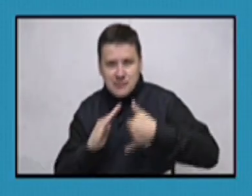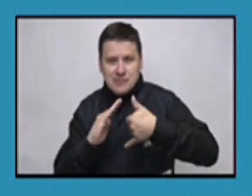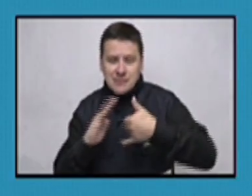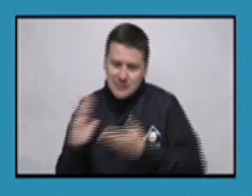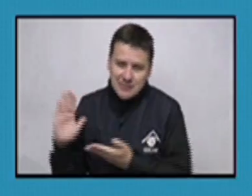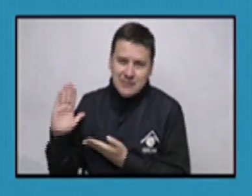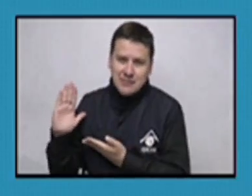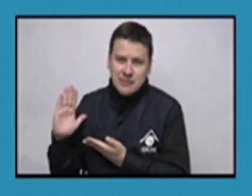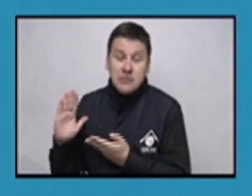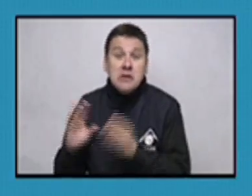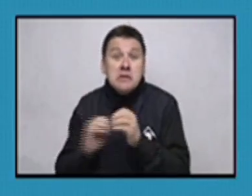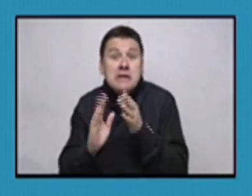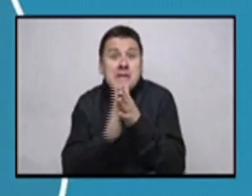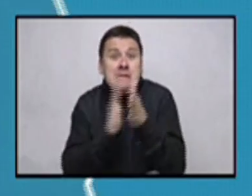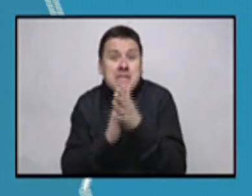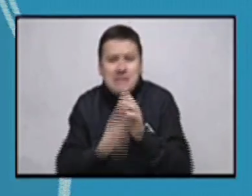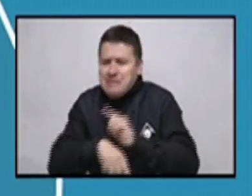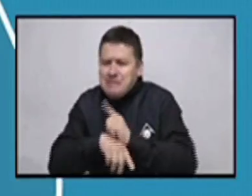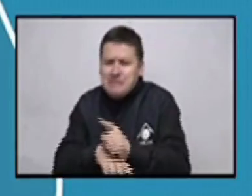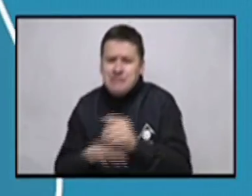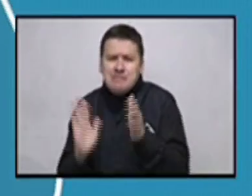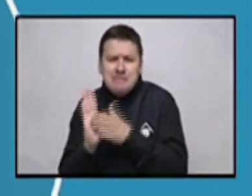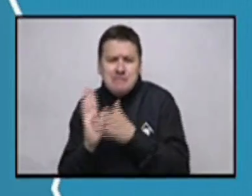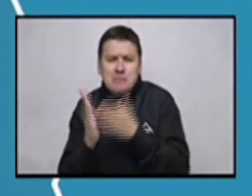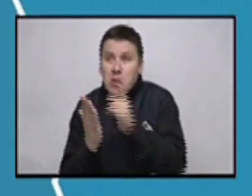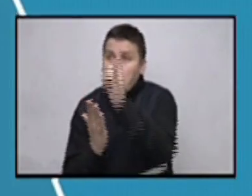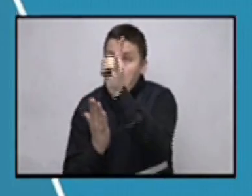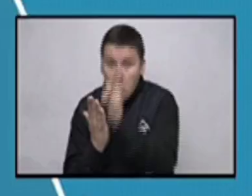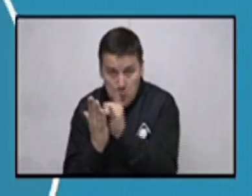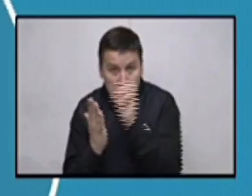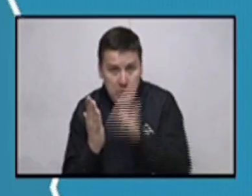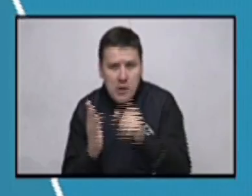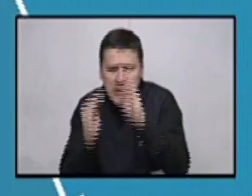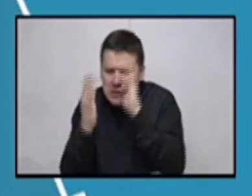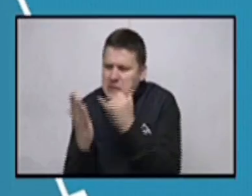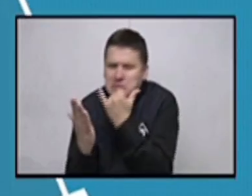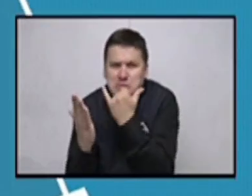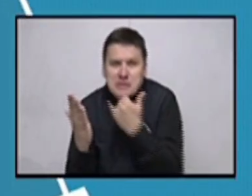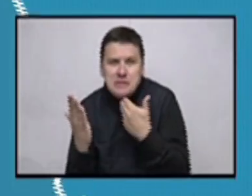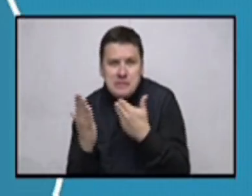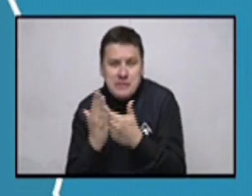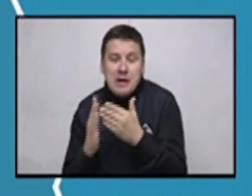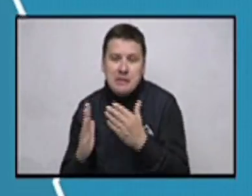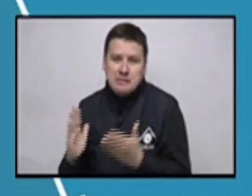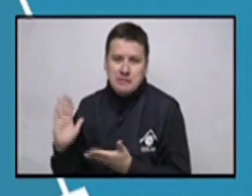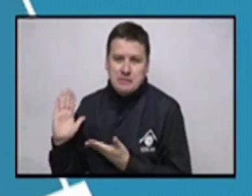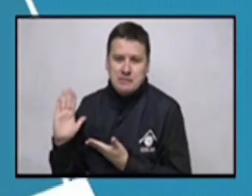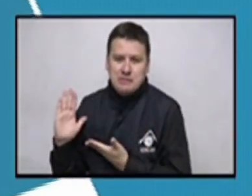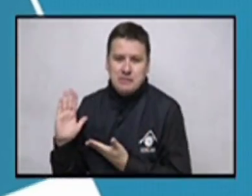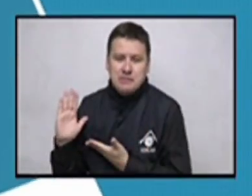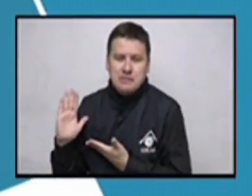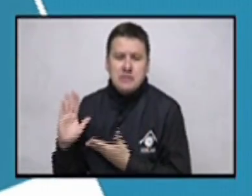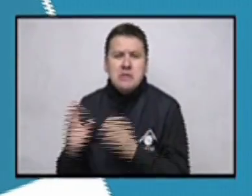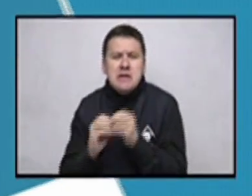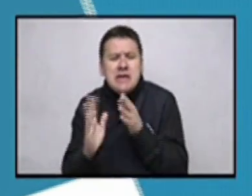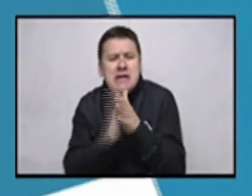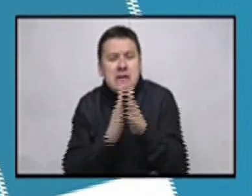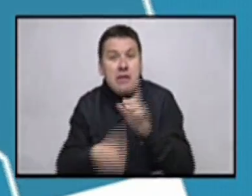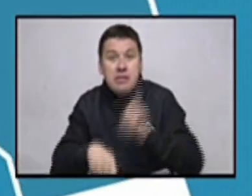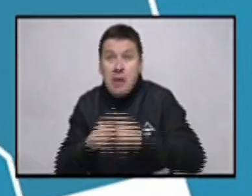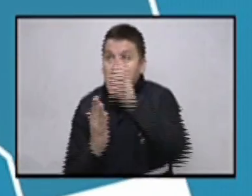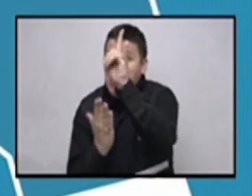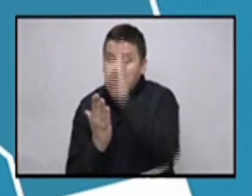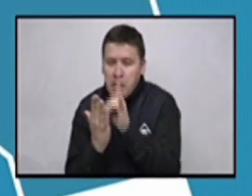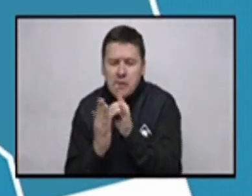www.ideam.gov.co. Y para estar informado al instante, descarga nuestra aplicación Mi Pronóstico desde Google Play o App Store. Información en tiempo